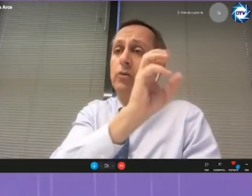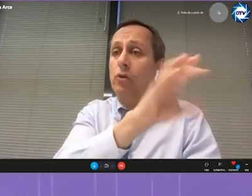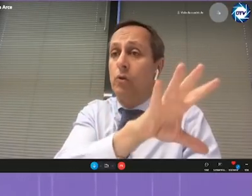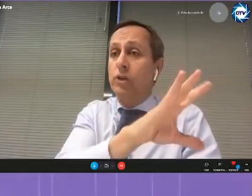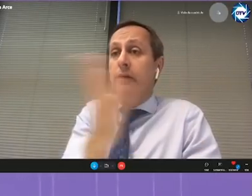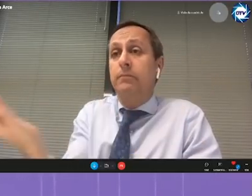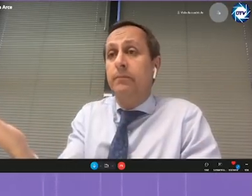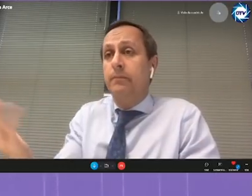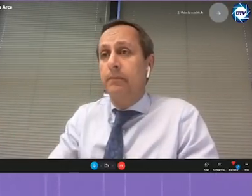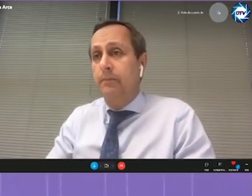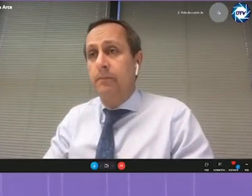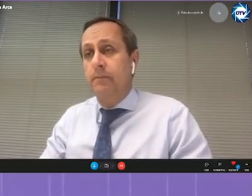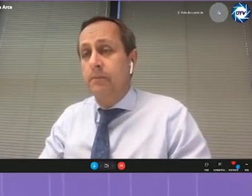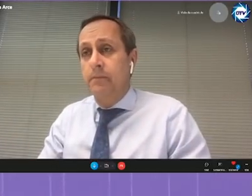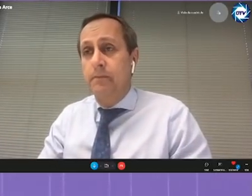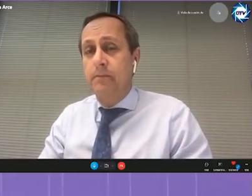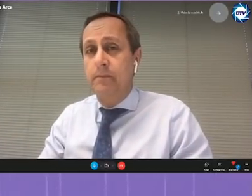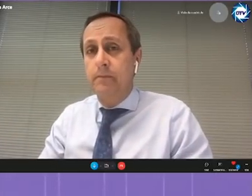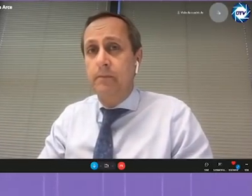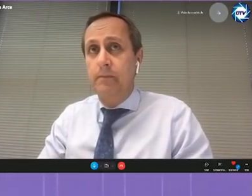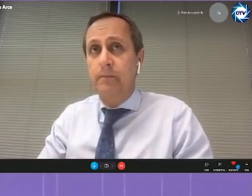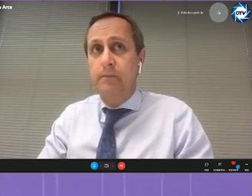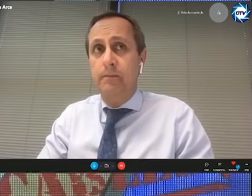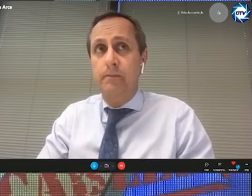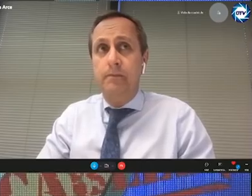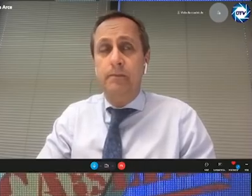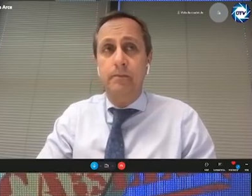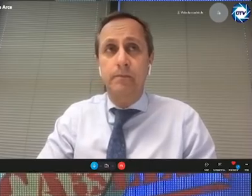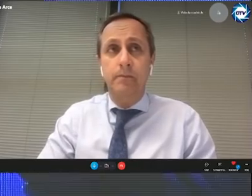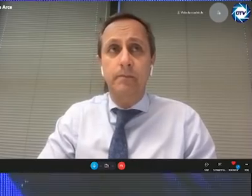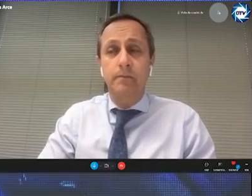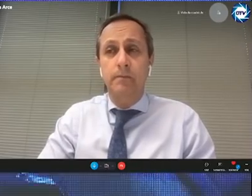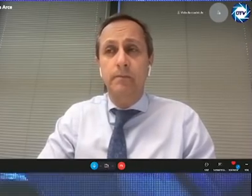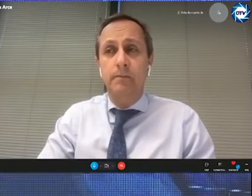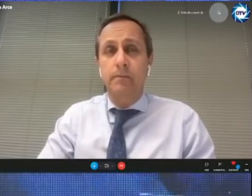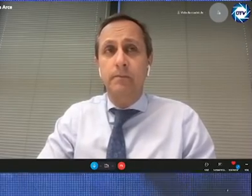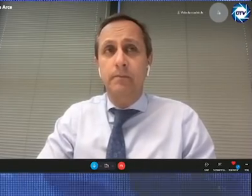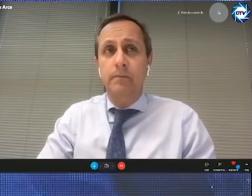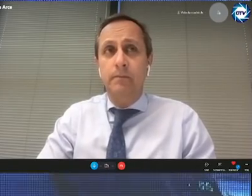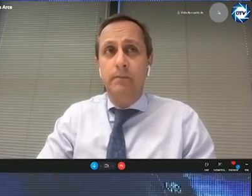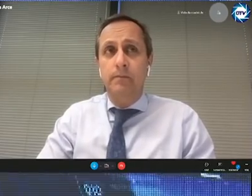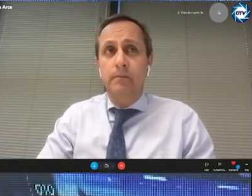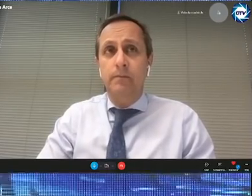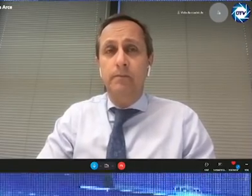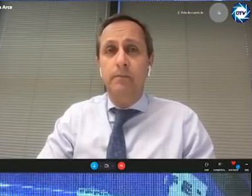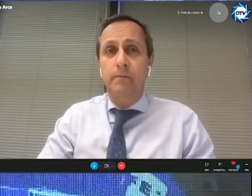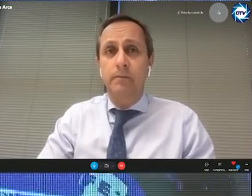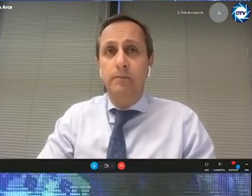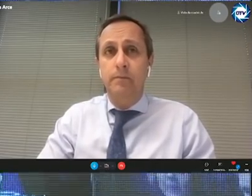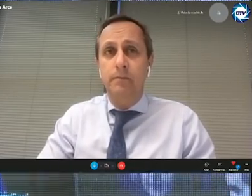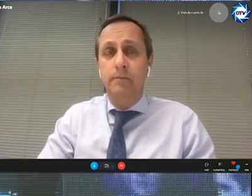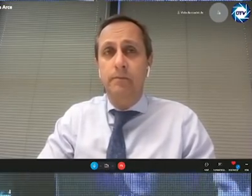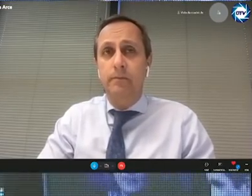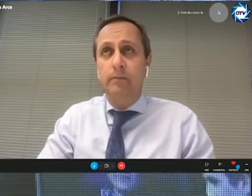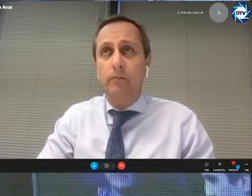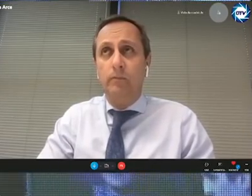control energético, Rusia. Carlos, este encontronazo entre Podemos y PSOE ha sido simplemente uno más de los muchos que han protagonizado y no parece que